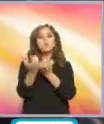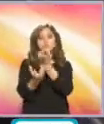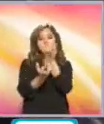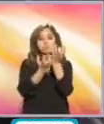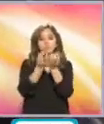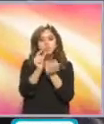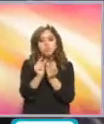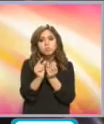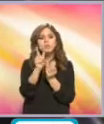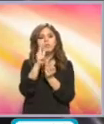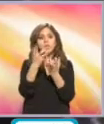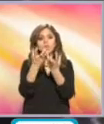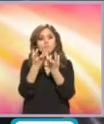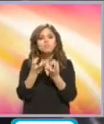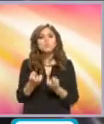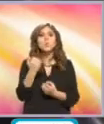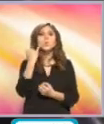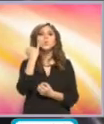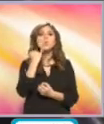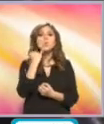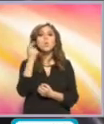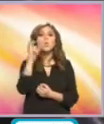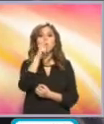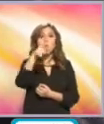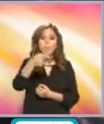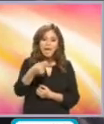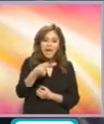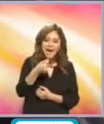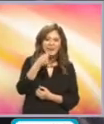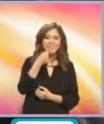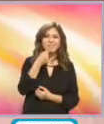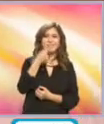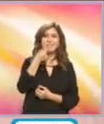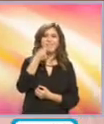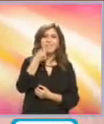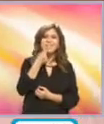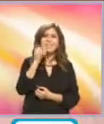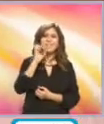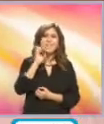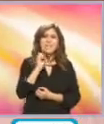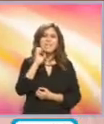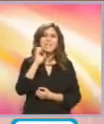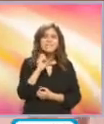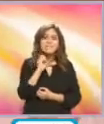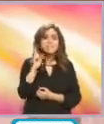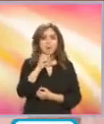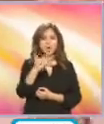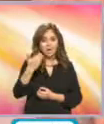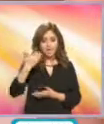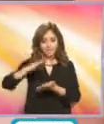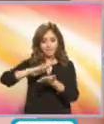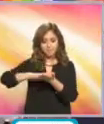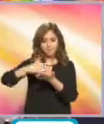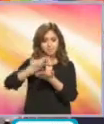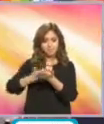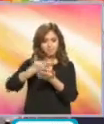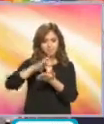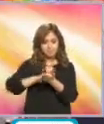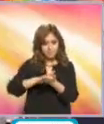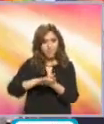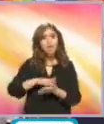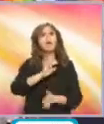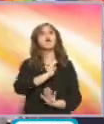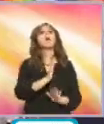Se nos va a desjugar. Y entonces cuando mordemos y como que a chancla, ¿no? A guaracha. Ah, No. mira, eso es importante. importante. Que esté Que